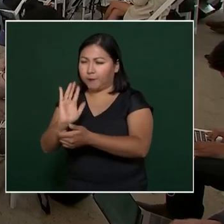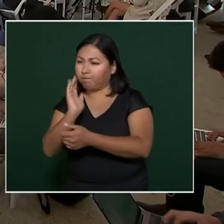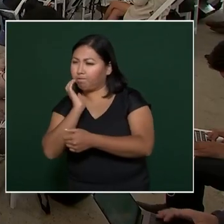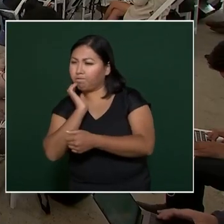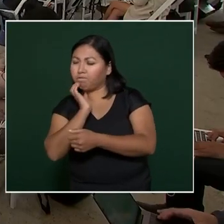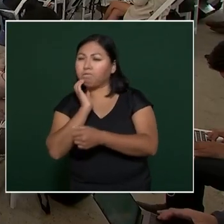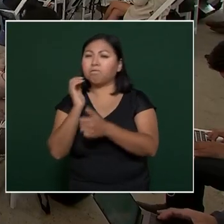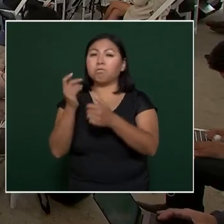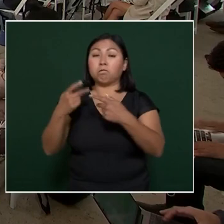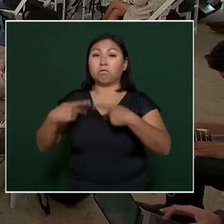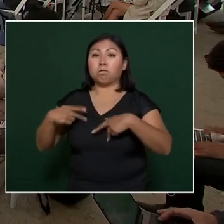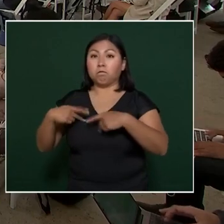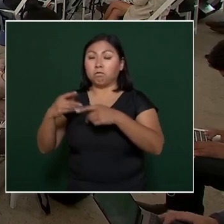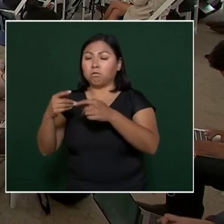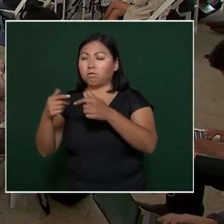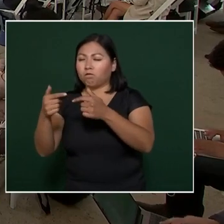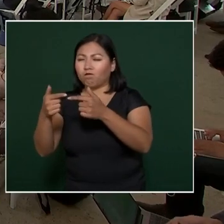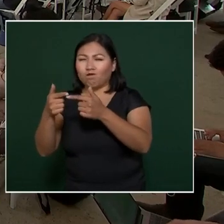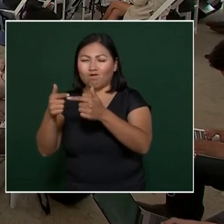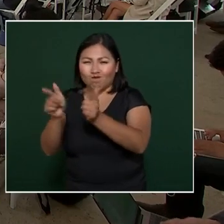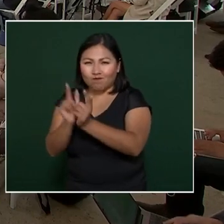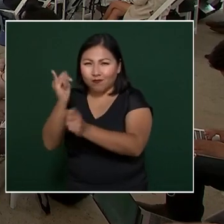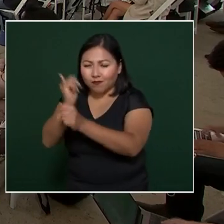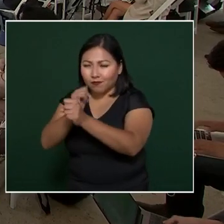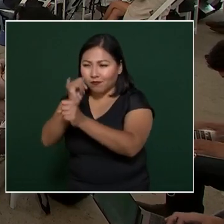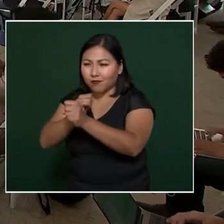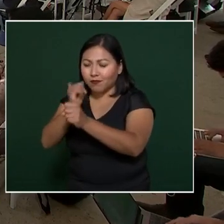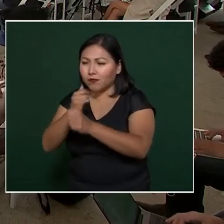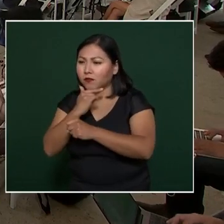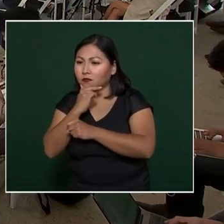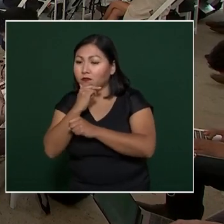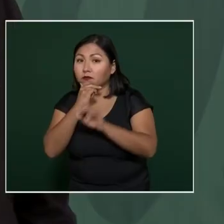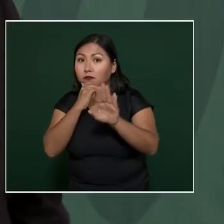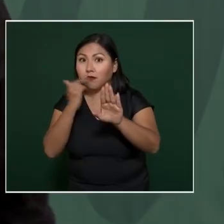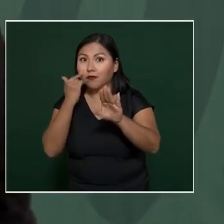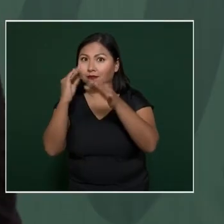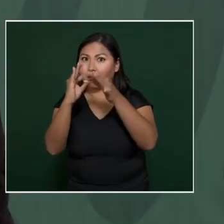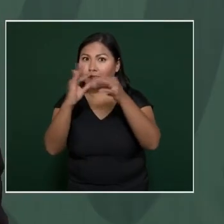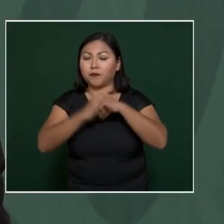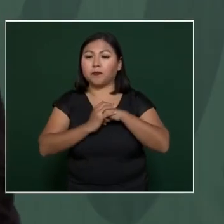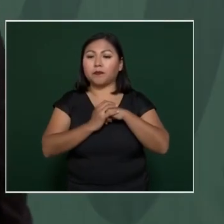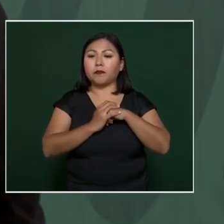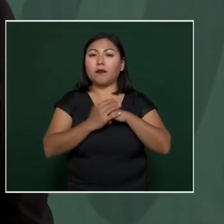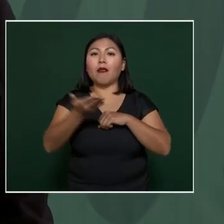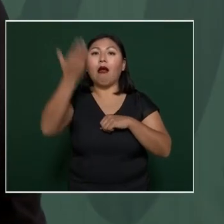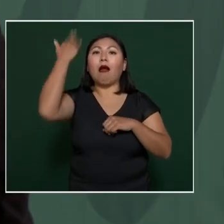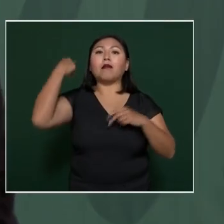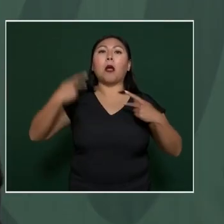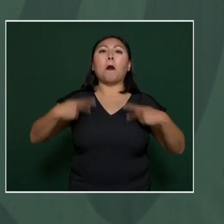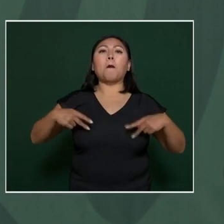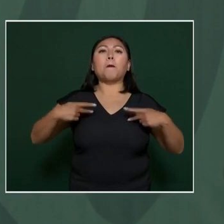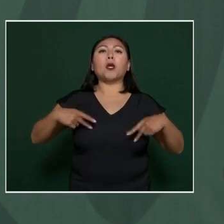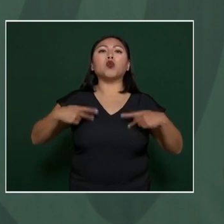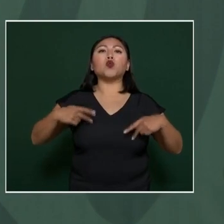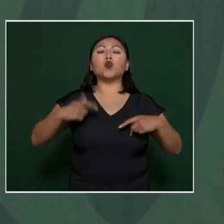un salario mínimo alcanzaba para comprar 50 kilos de